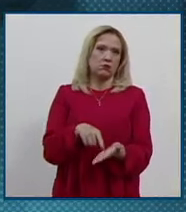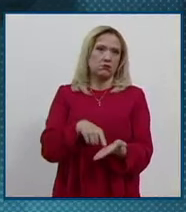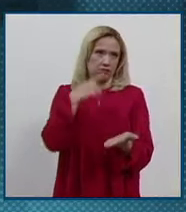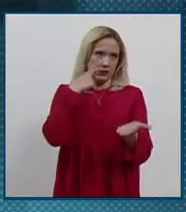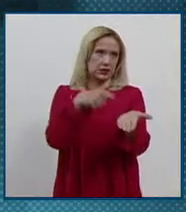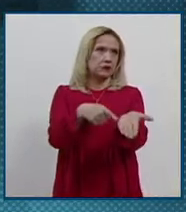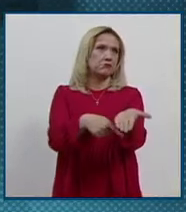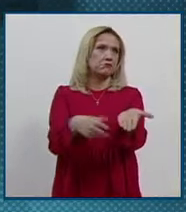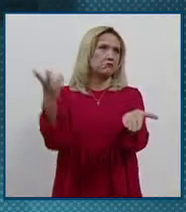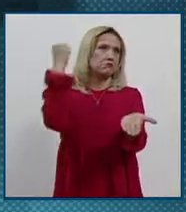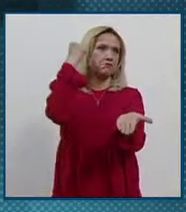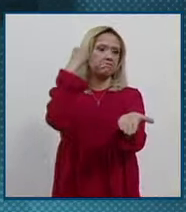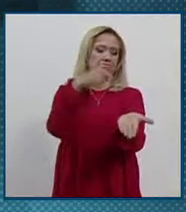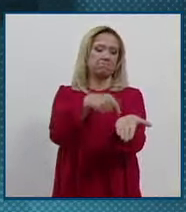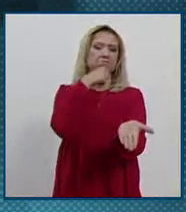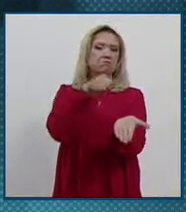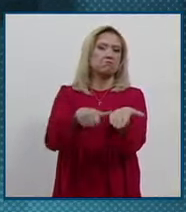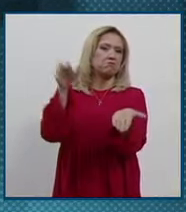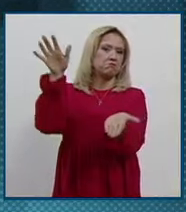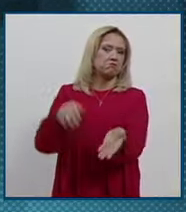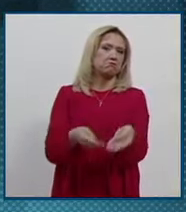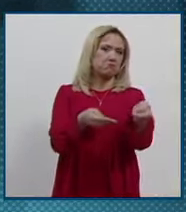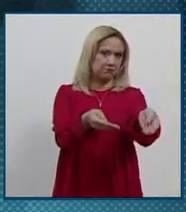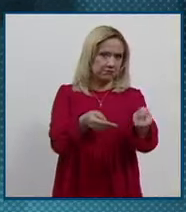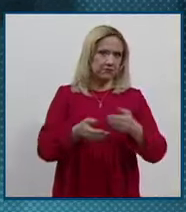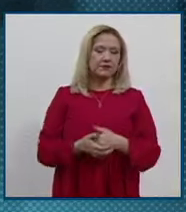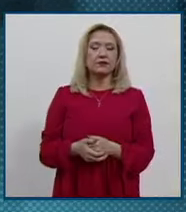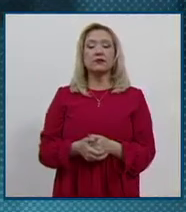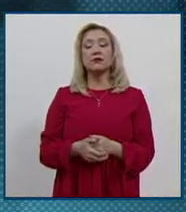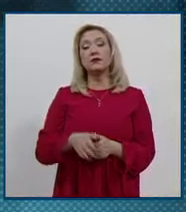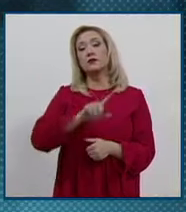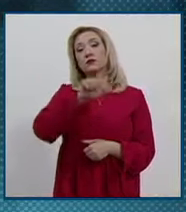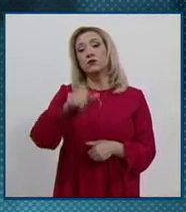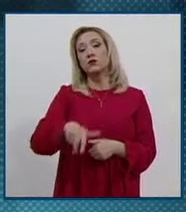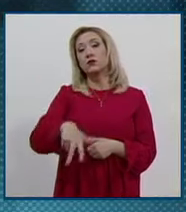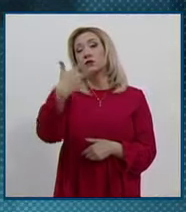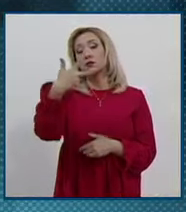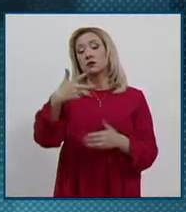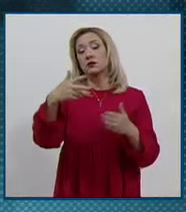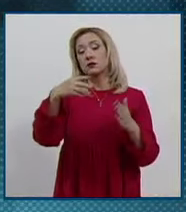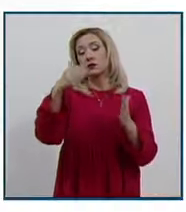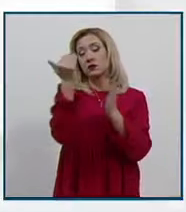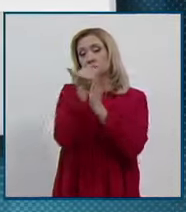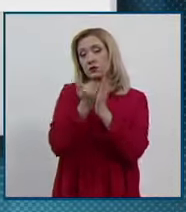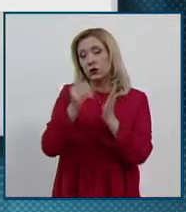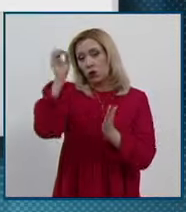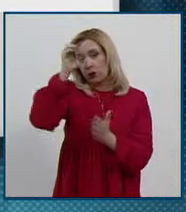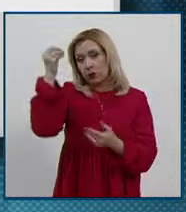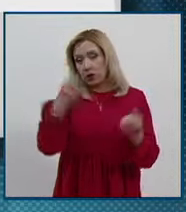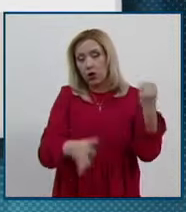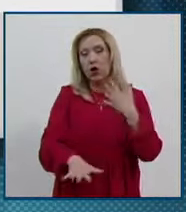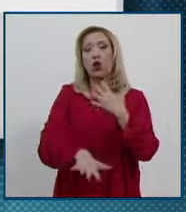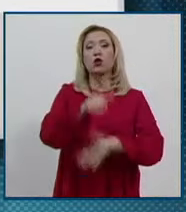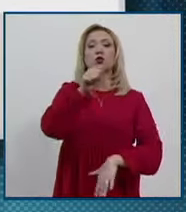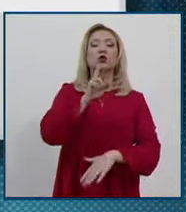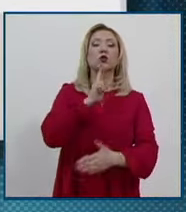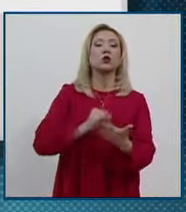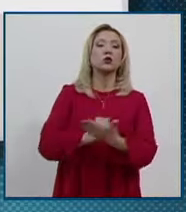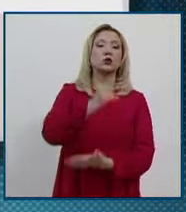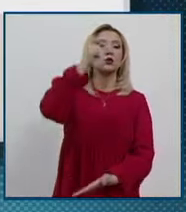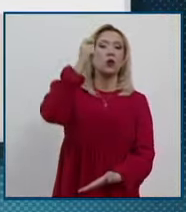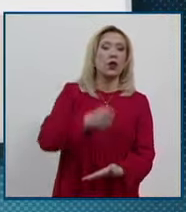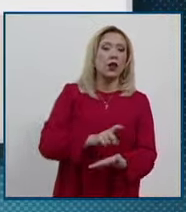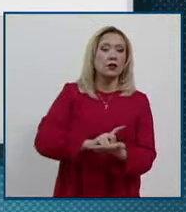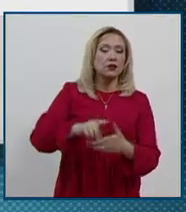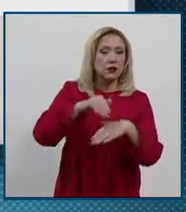promover el juicio de plenos regionales se publicaron 13 criterios 11 jurisprudencias y dos tesis aisladas que